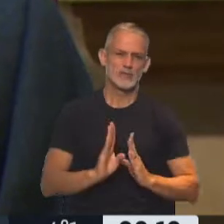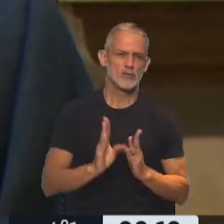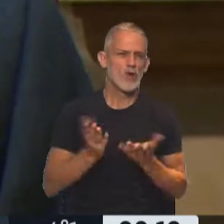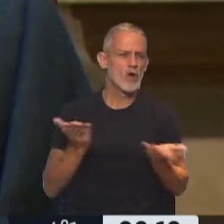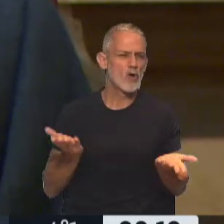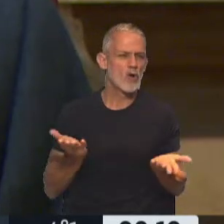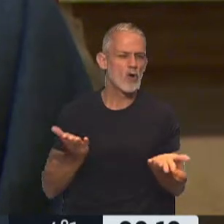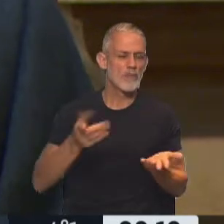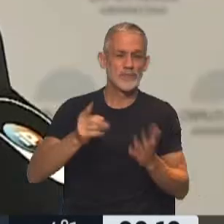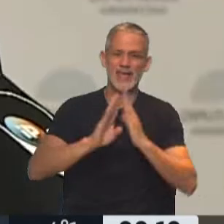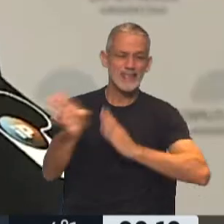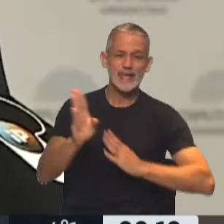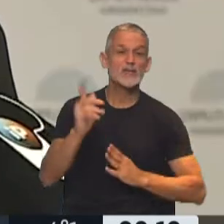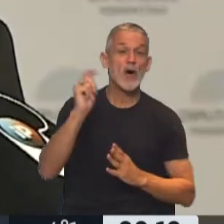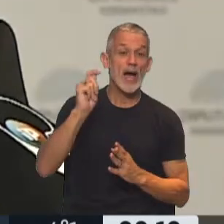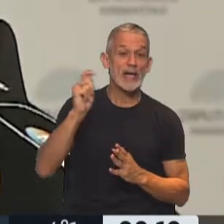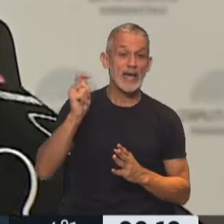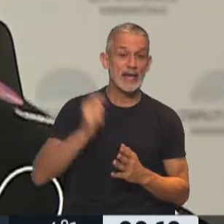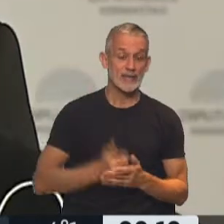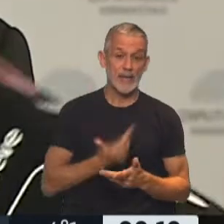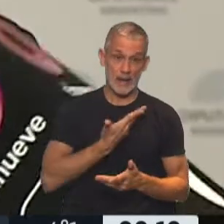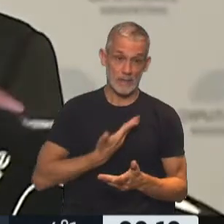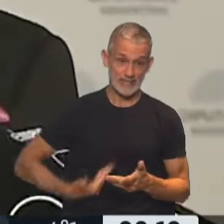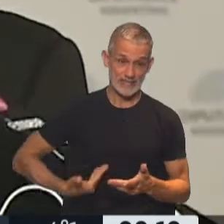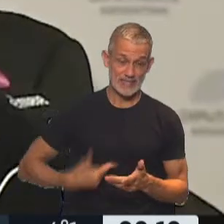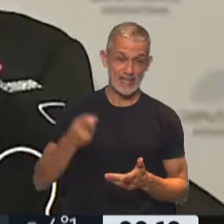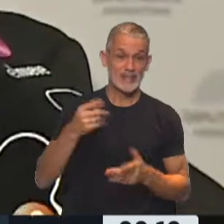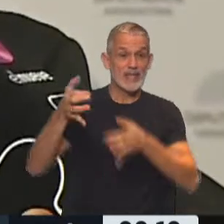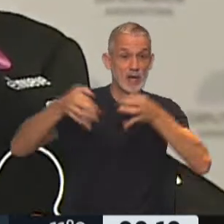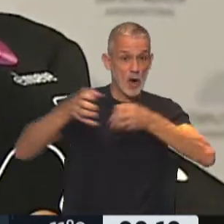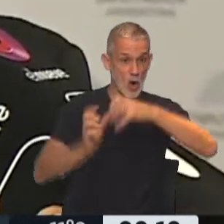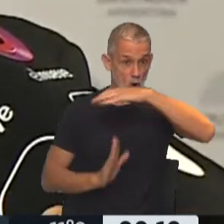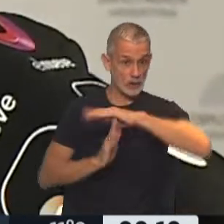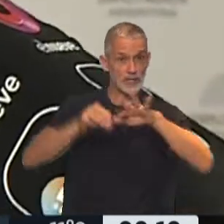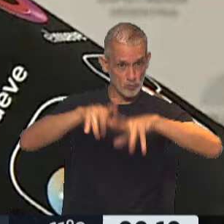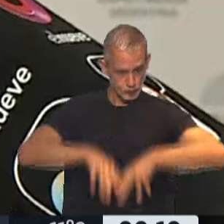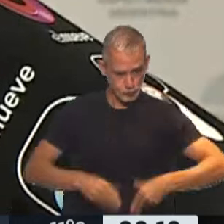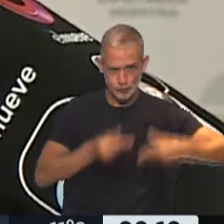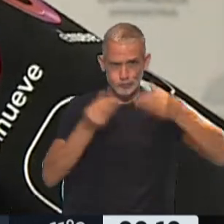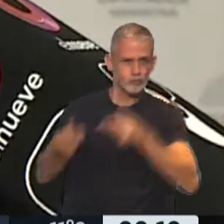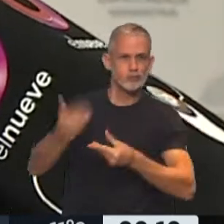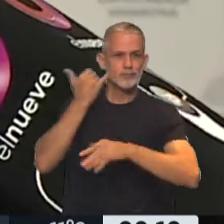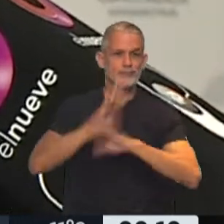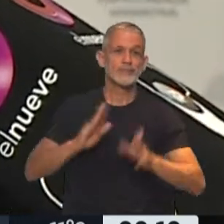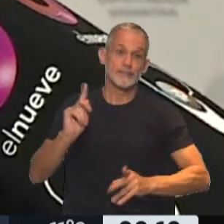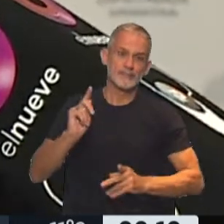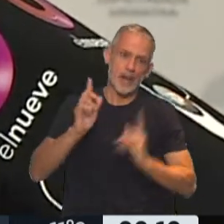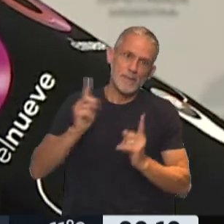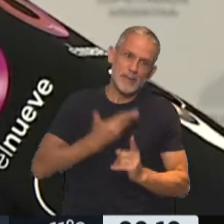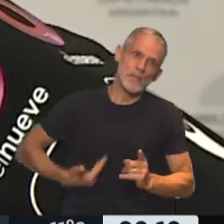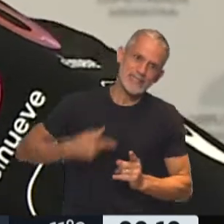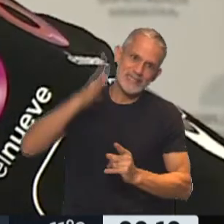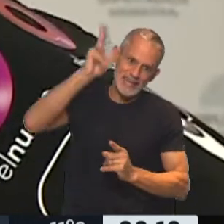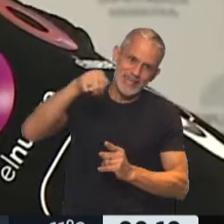directamente dirigida al presidente de la Corte Suprema de Justicia, que en este caso es el presidente del Consejo de